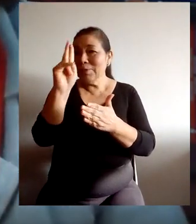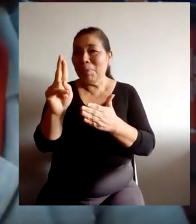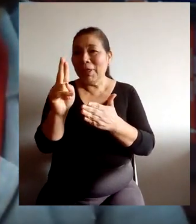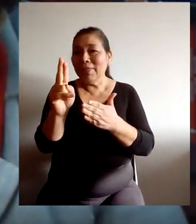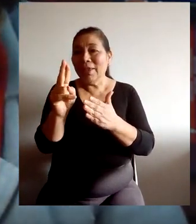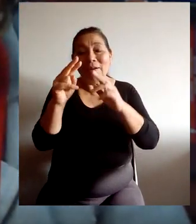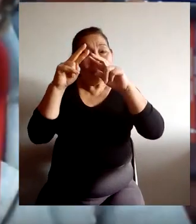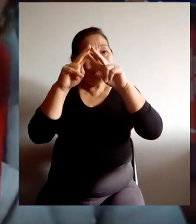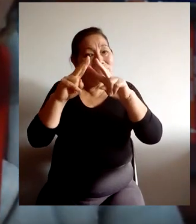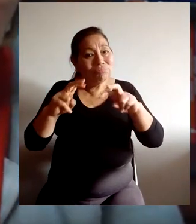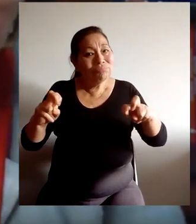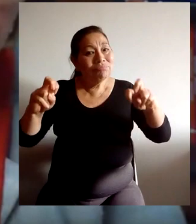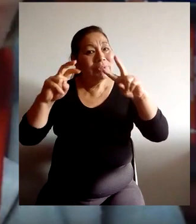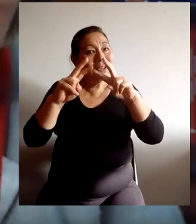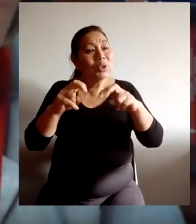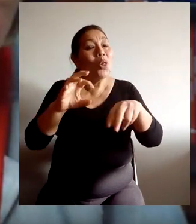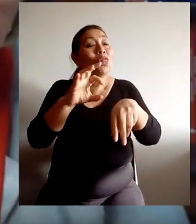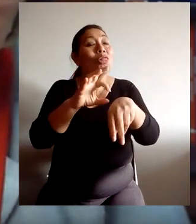que quiero que me absuelva.